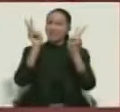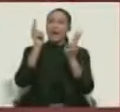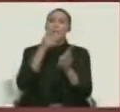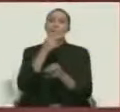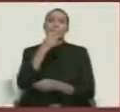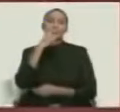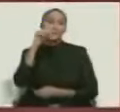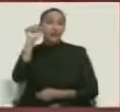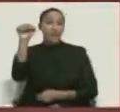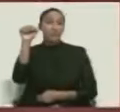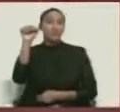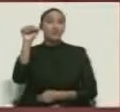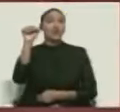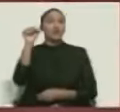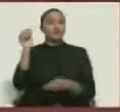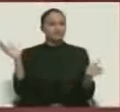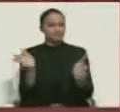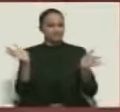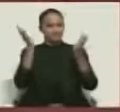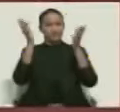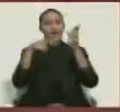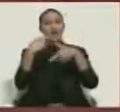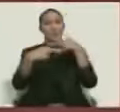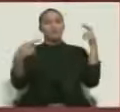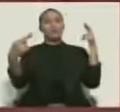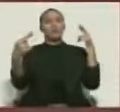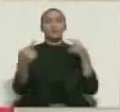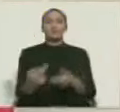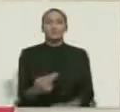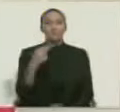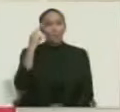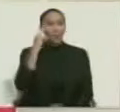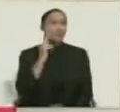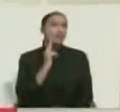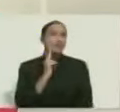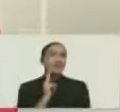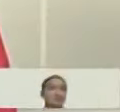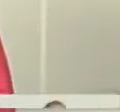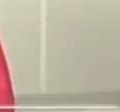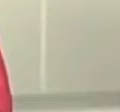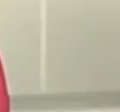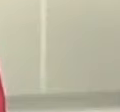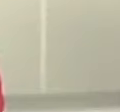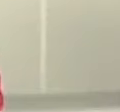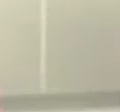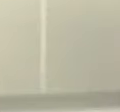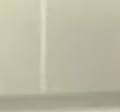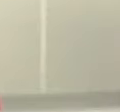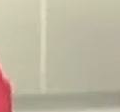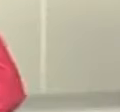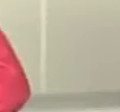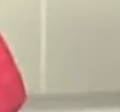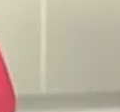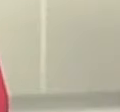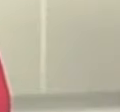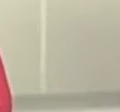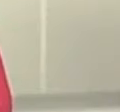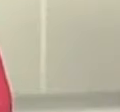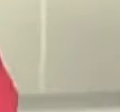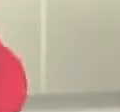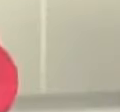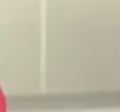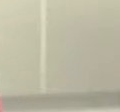¡Viva! ¡Que viva la revolución bolivariana! ¡Viva! Bien, en la jornada de hoy se destacó que